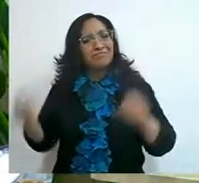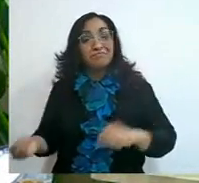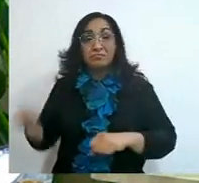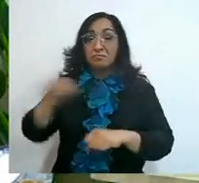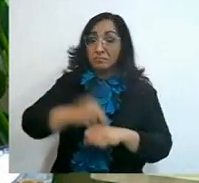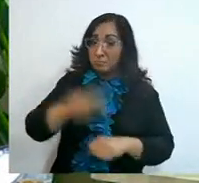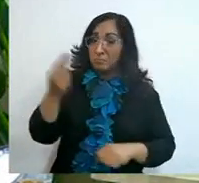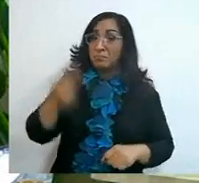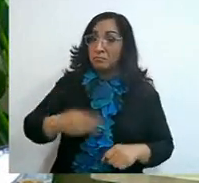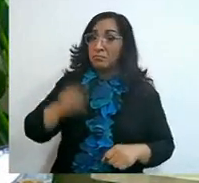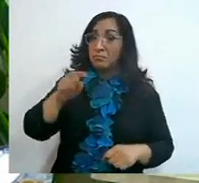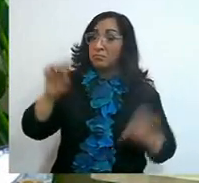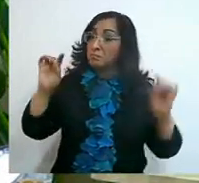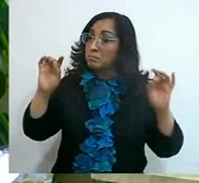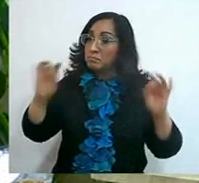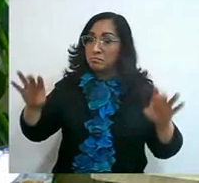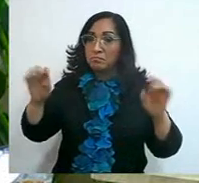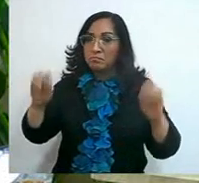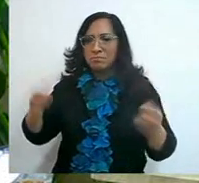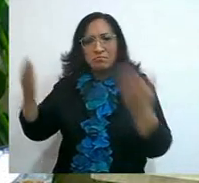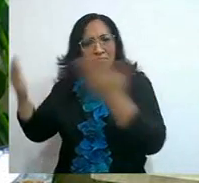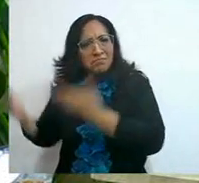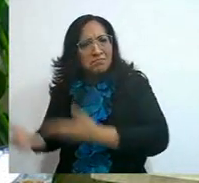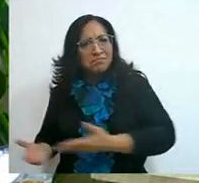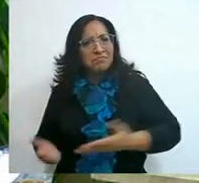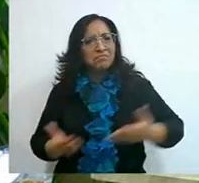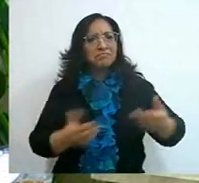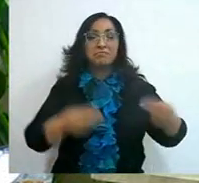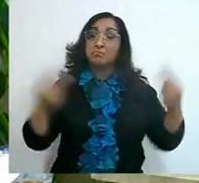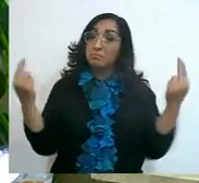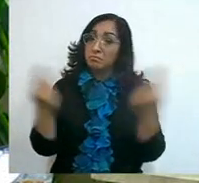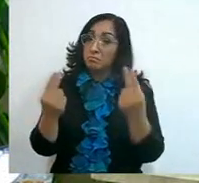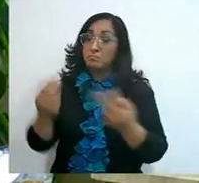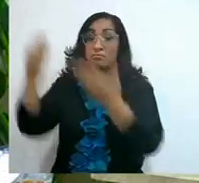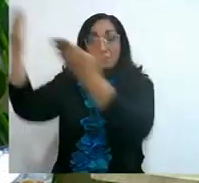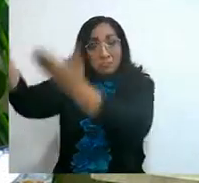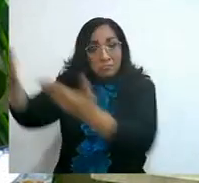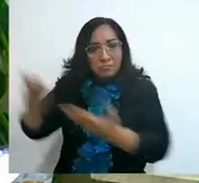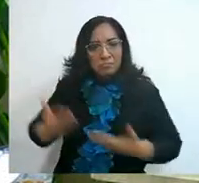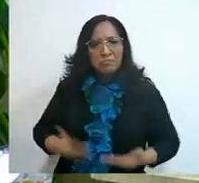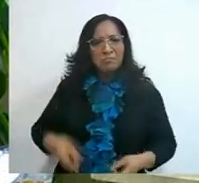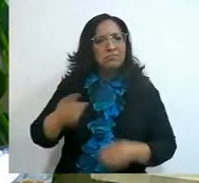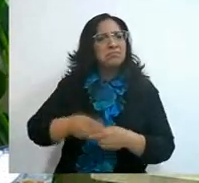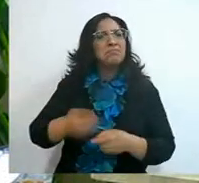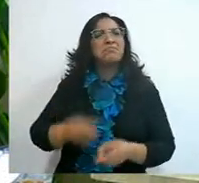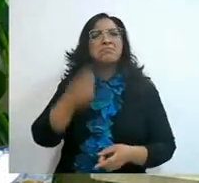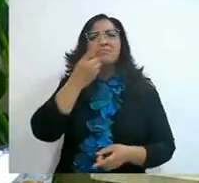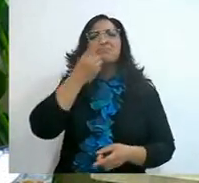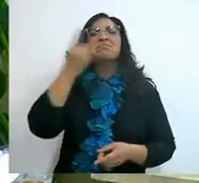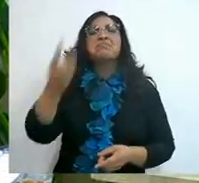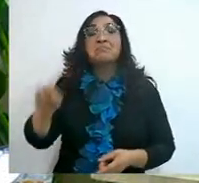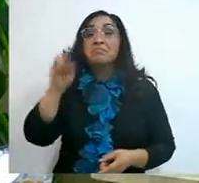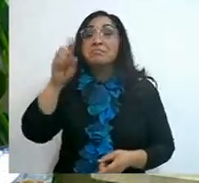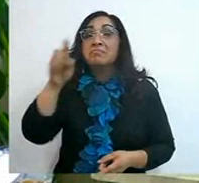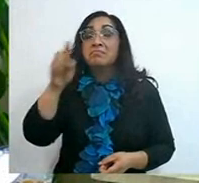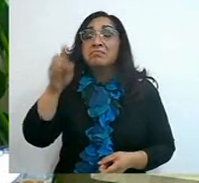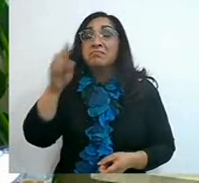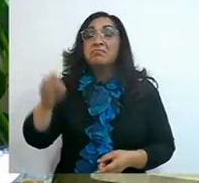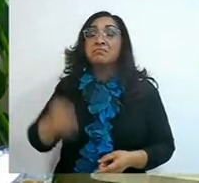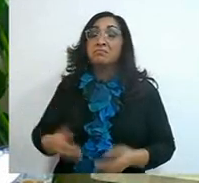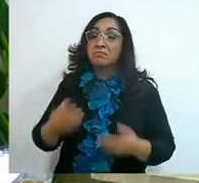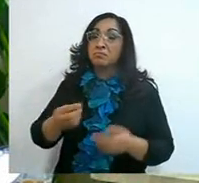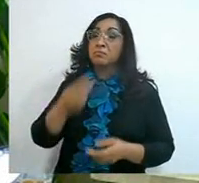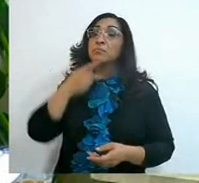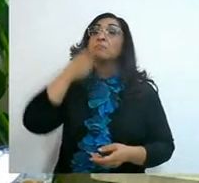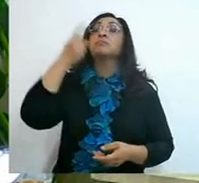ángel. Manda lo que te consiga, lo que necesitas. ¿Dónde dice la Biblia que usted llame a